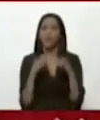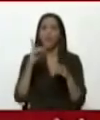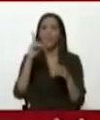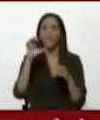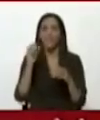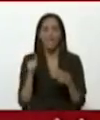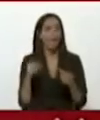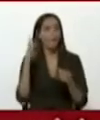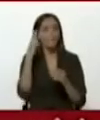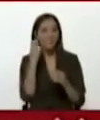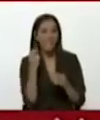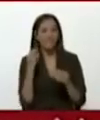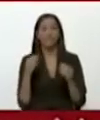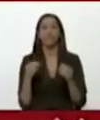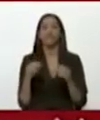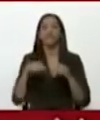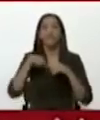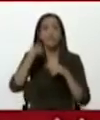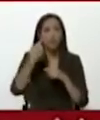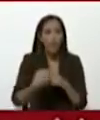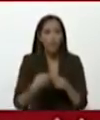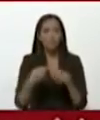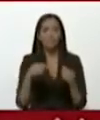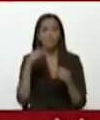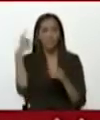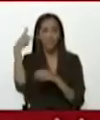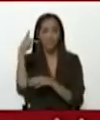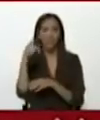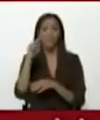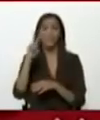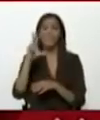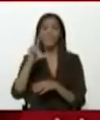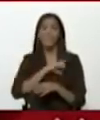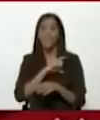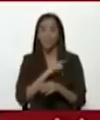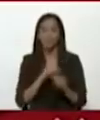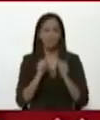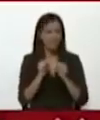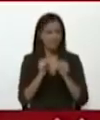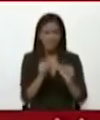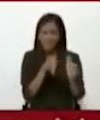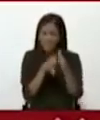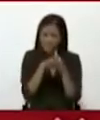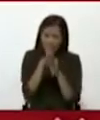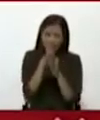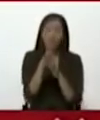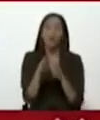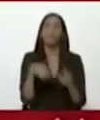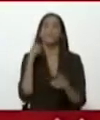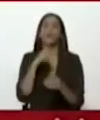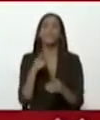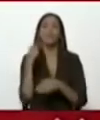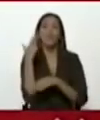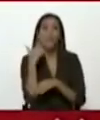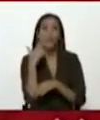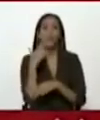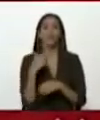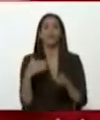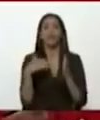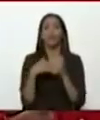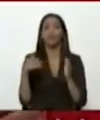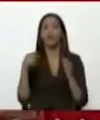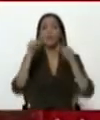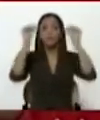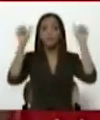junto a Petare y otras parroquias, pero el 23 de enero específicamente se mantuvo en esa resistencia política y armada contra un sistema